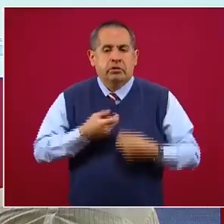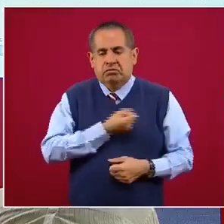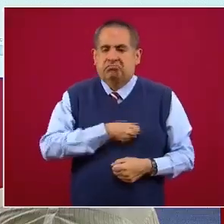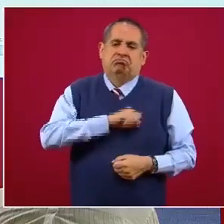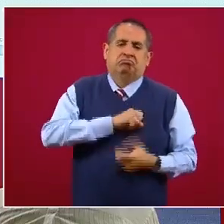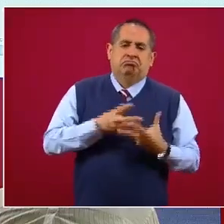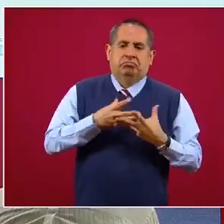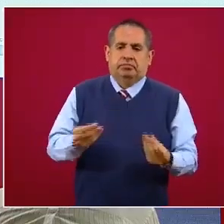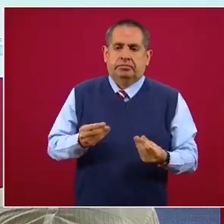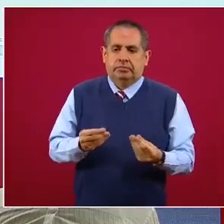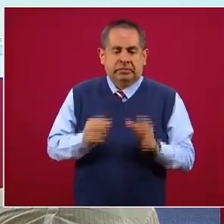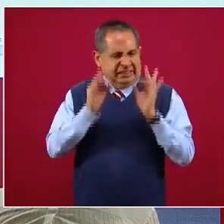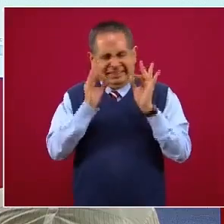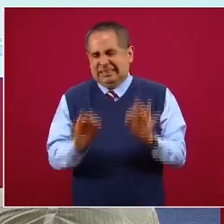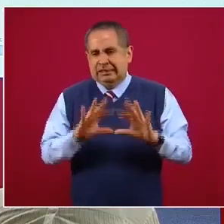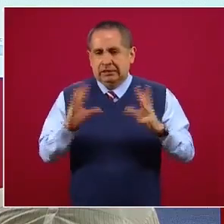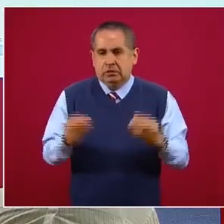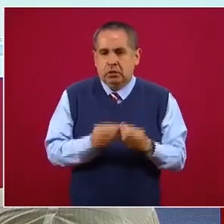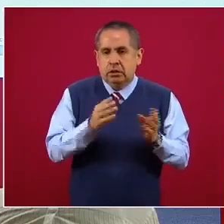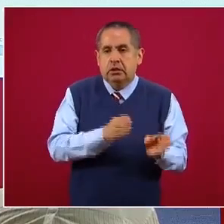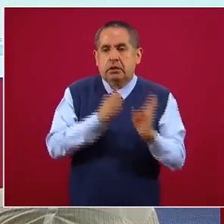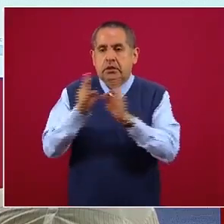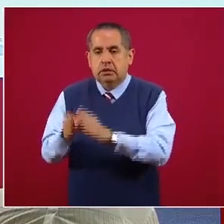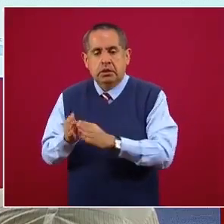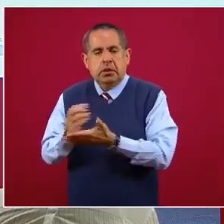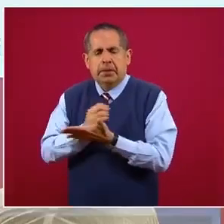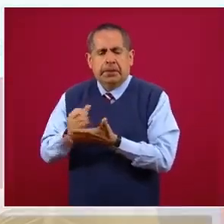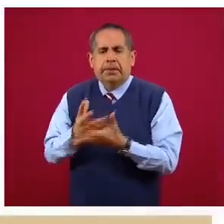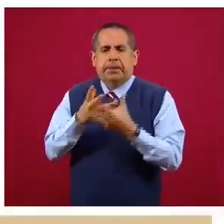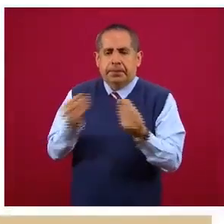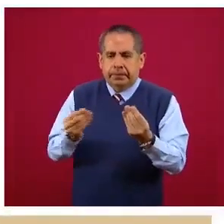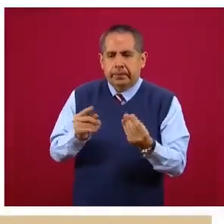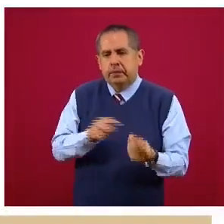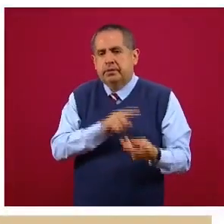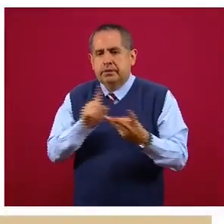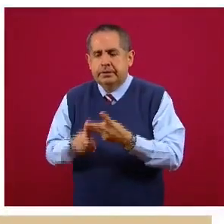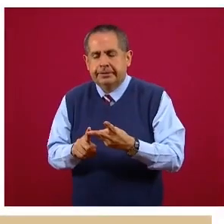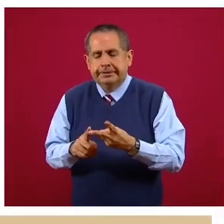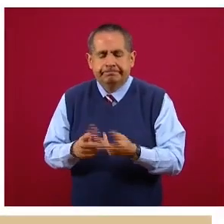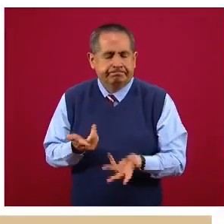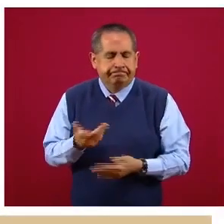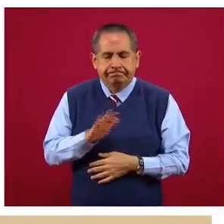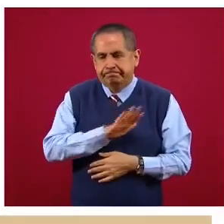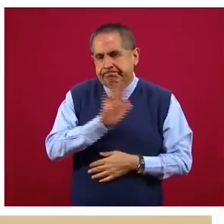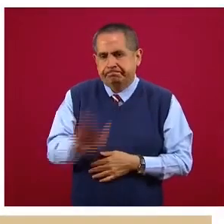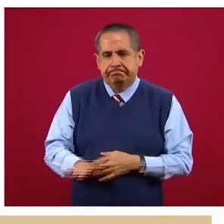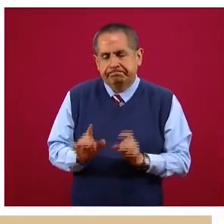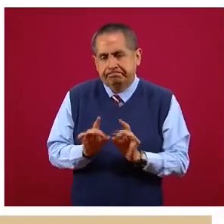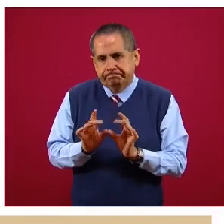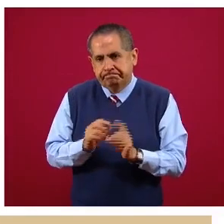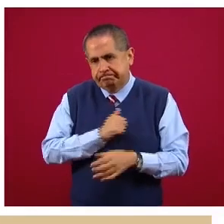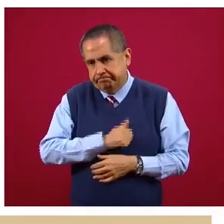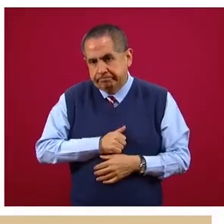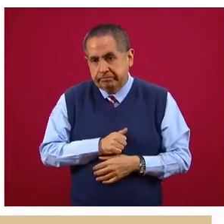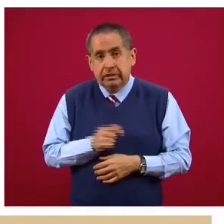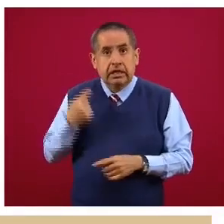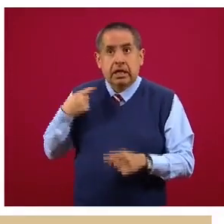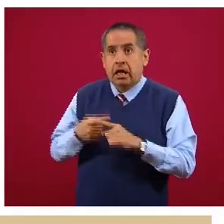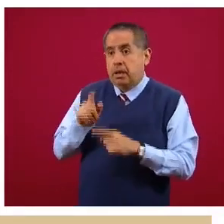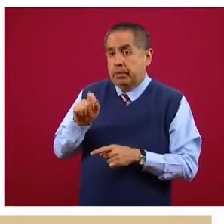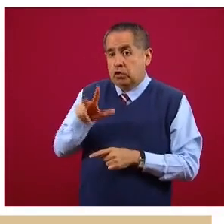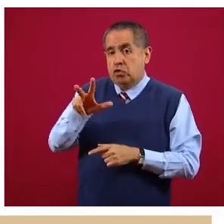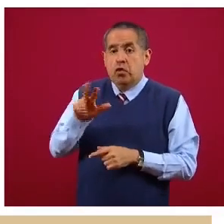estos casos confirmados, las personas recuperadas y las muy lamentables defunciones acumuladas desde el 28 de